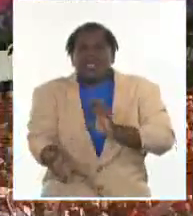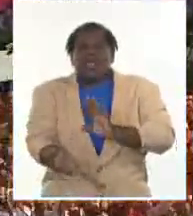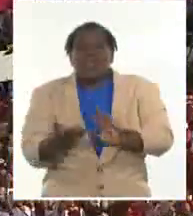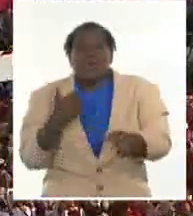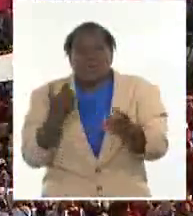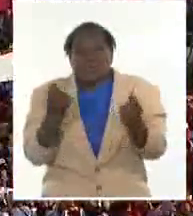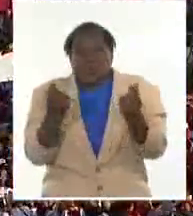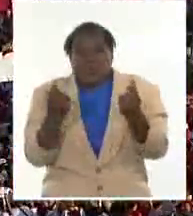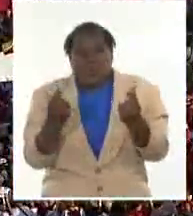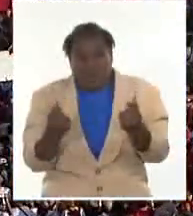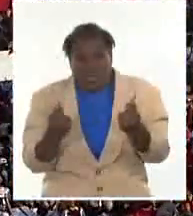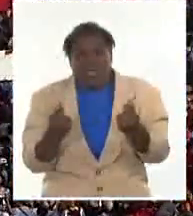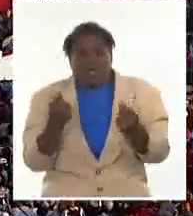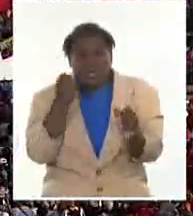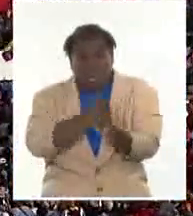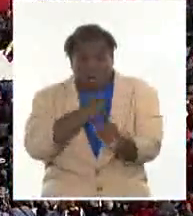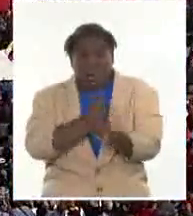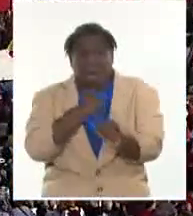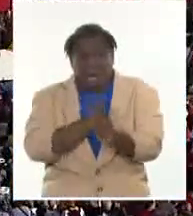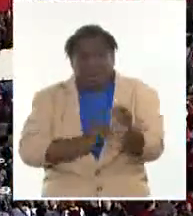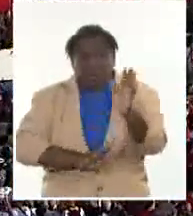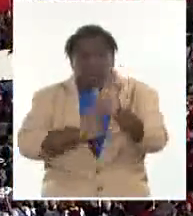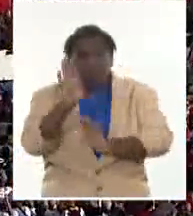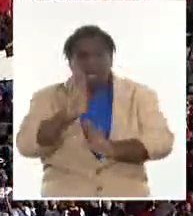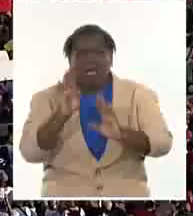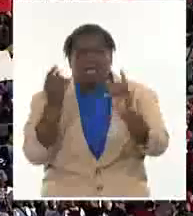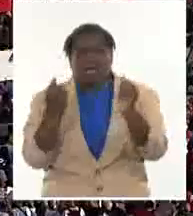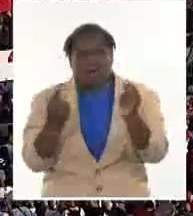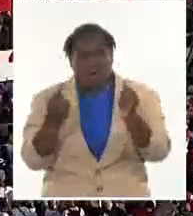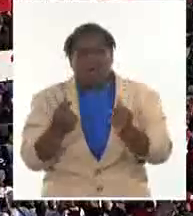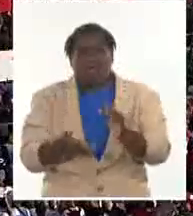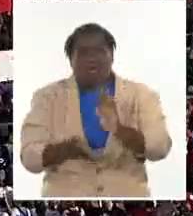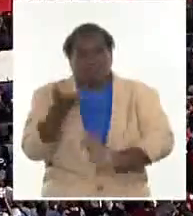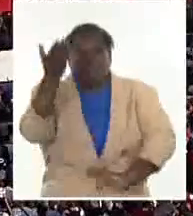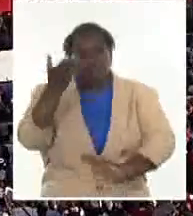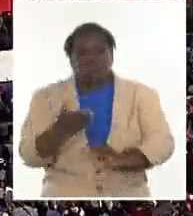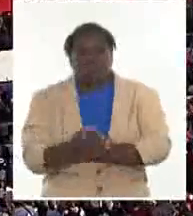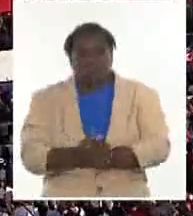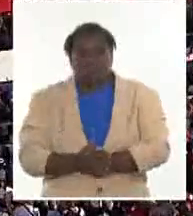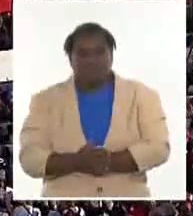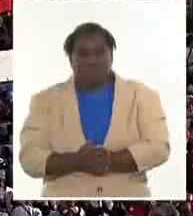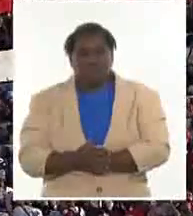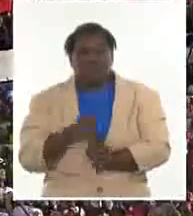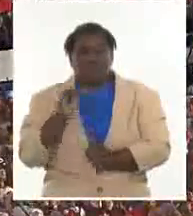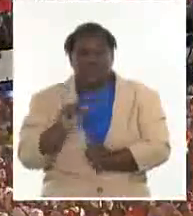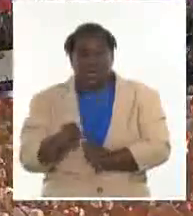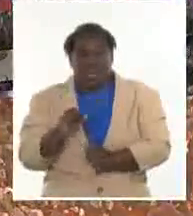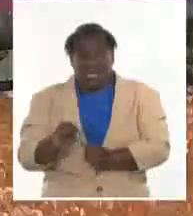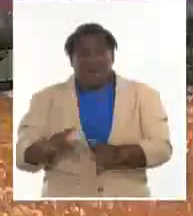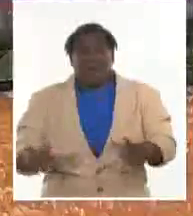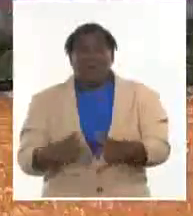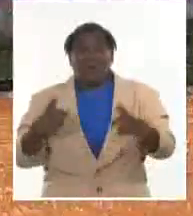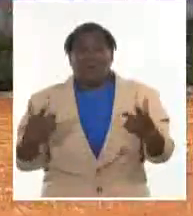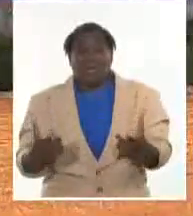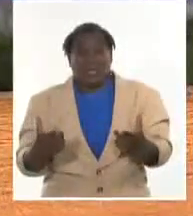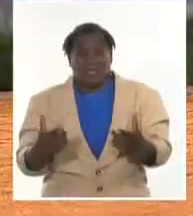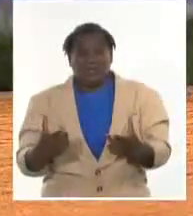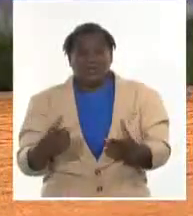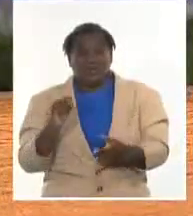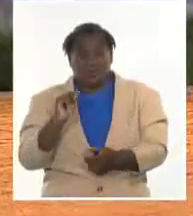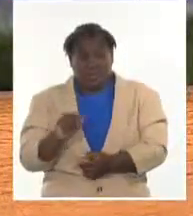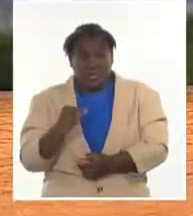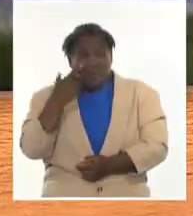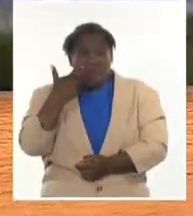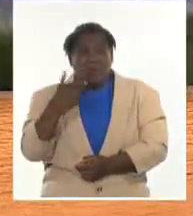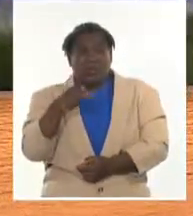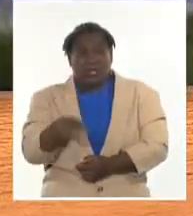económica como la batalla fundamental. En su materialización resulta